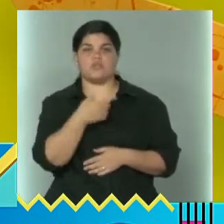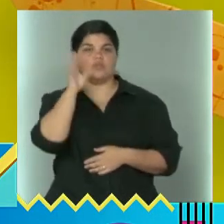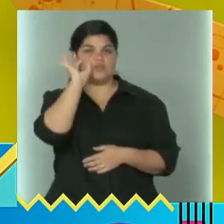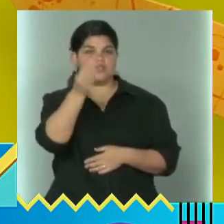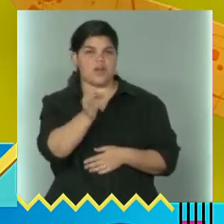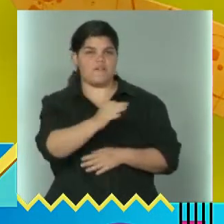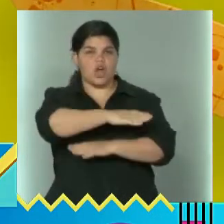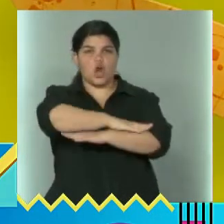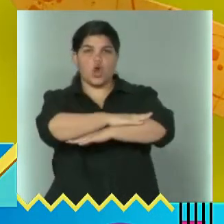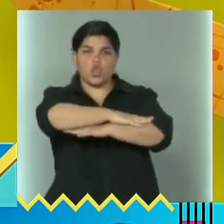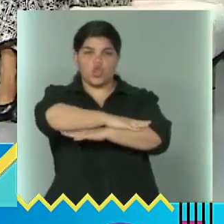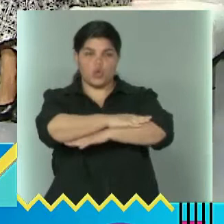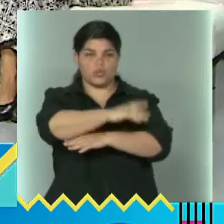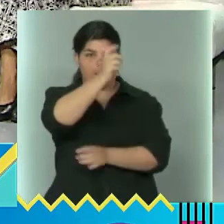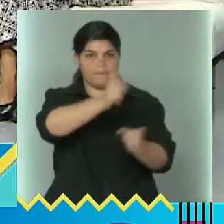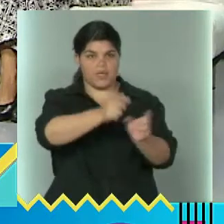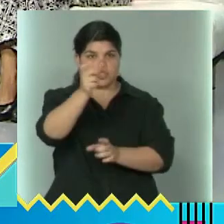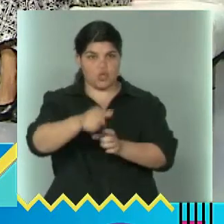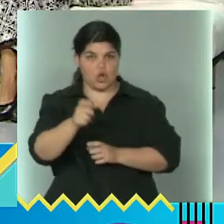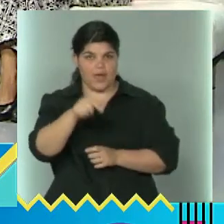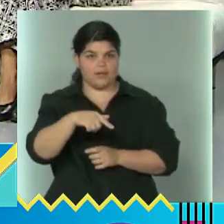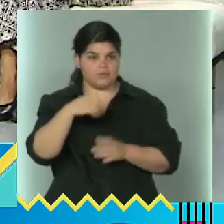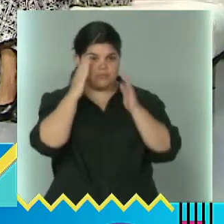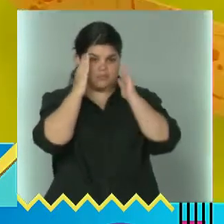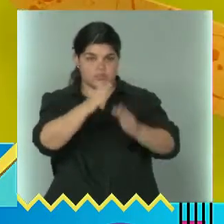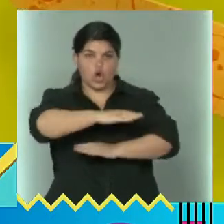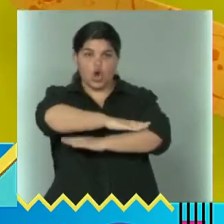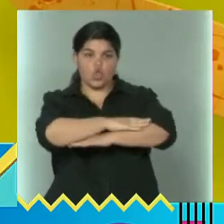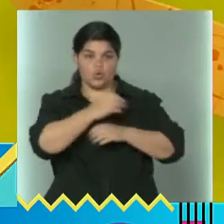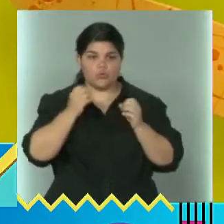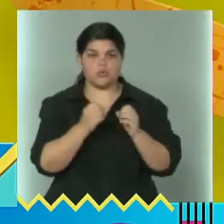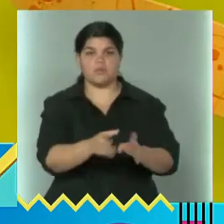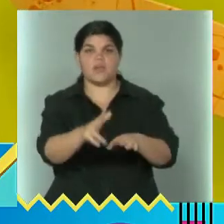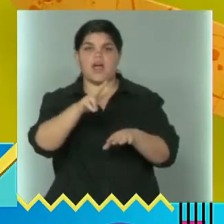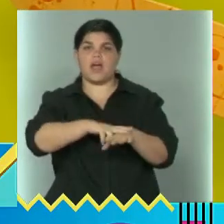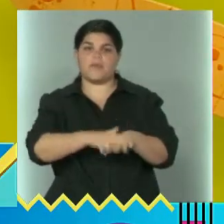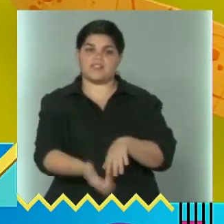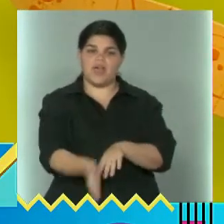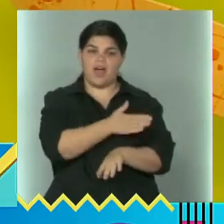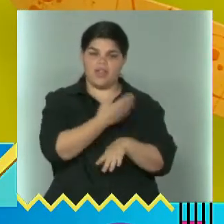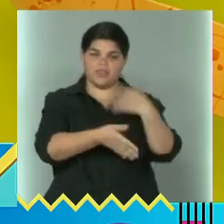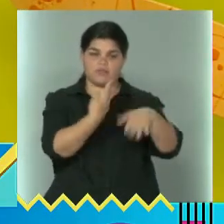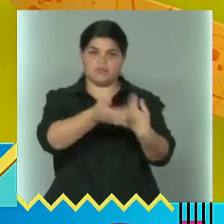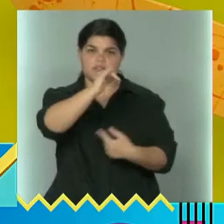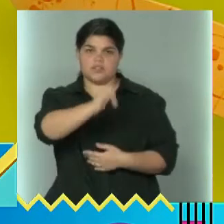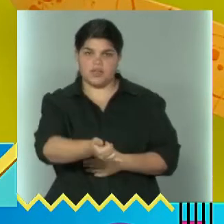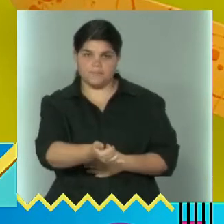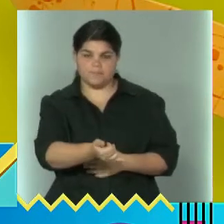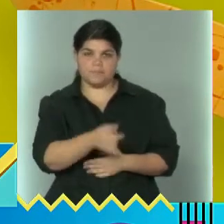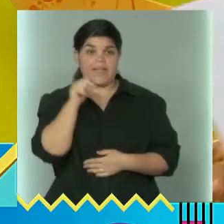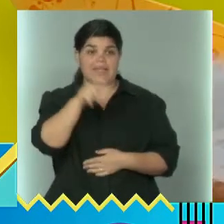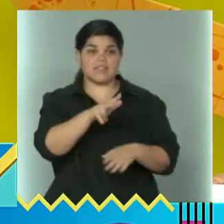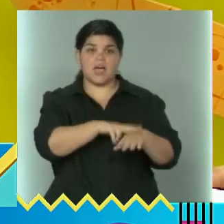comportamiento, a partir de las conductas que decía Adrián que trabajaban, parte de las capacidades que haya desarrollado una persona. Y esas